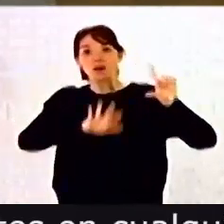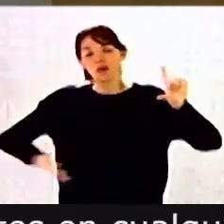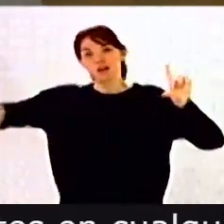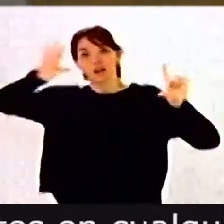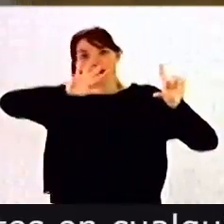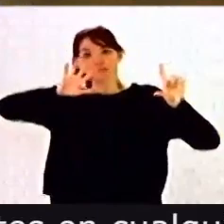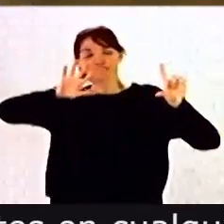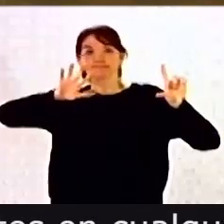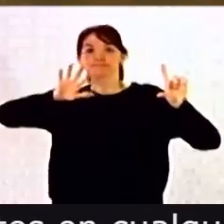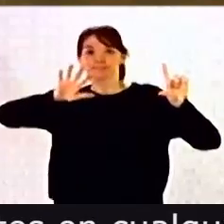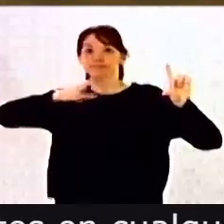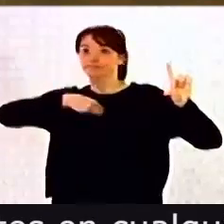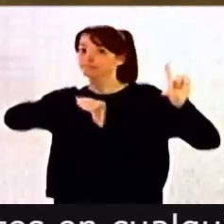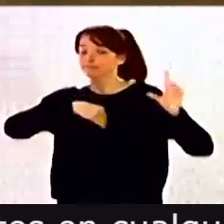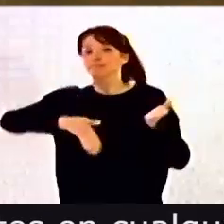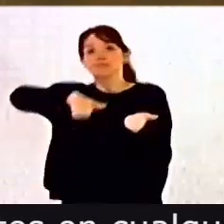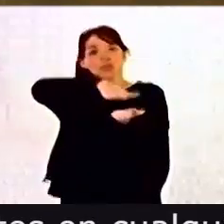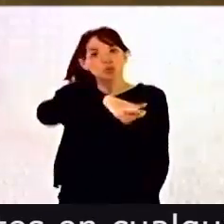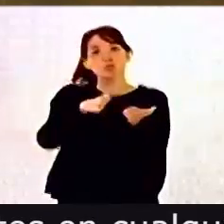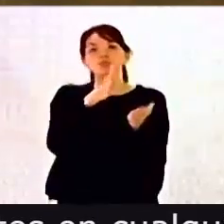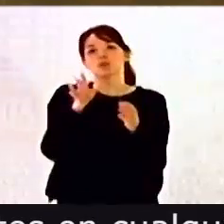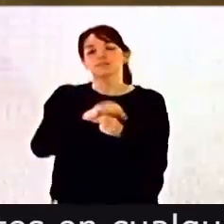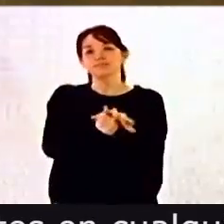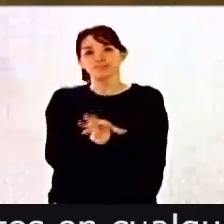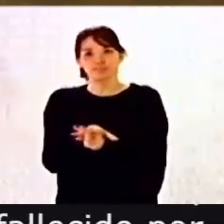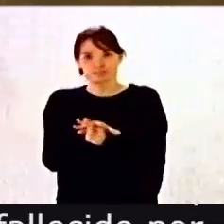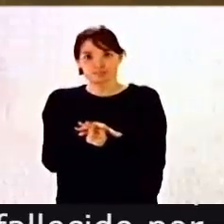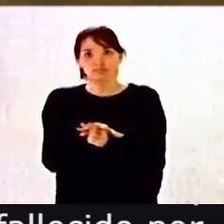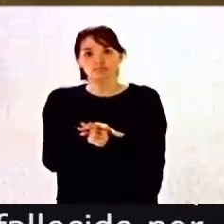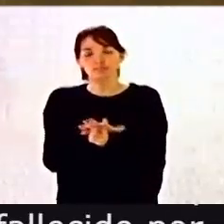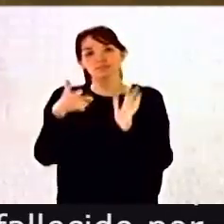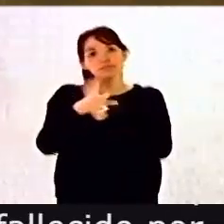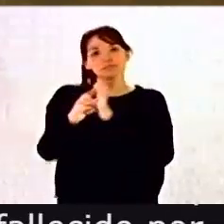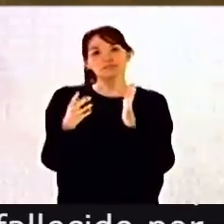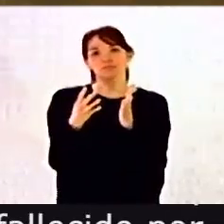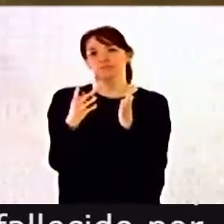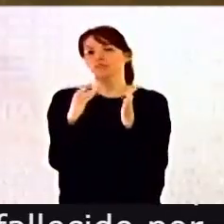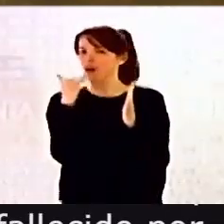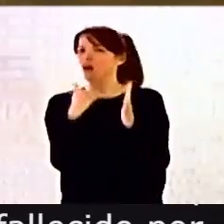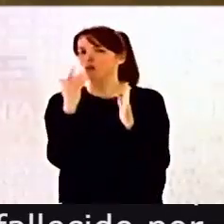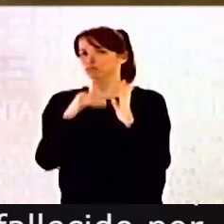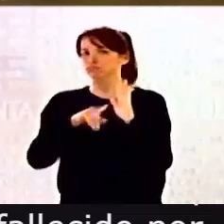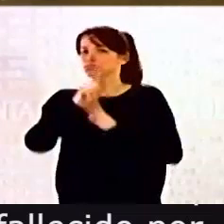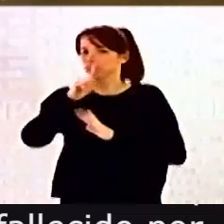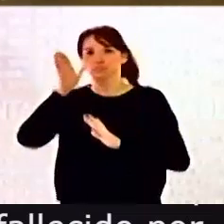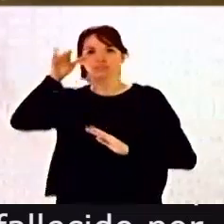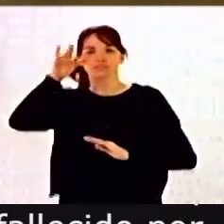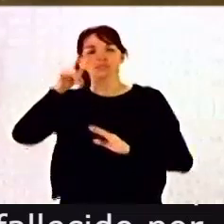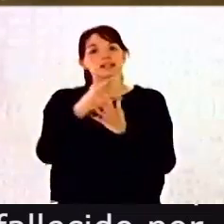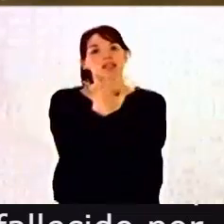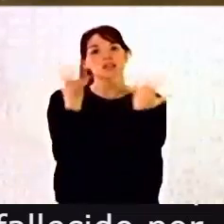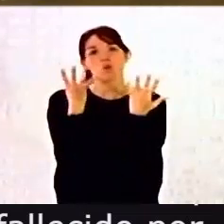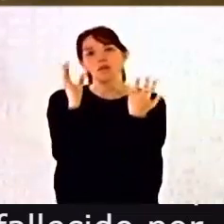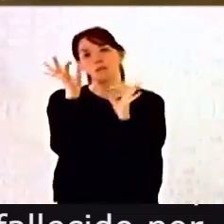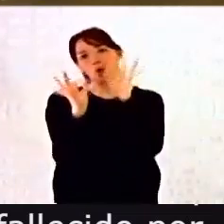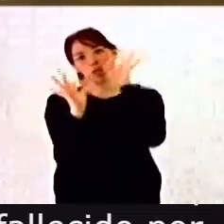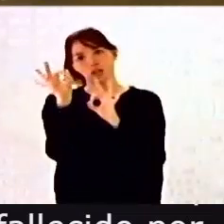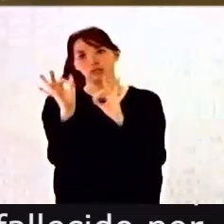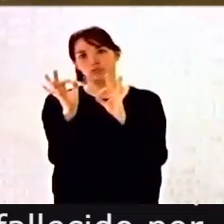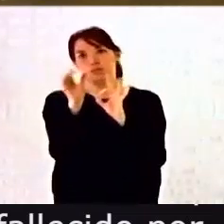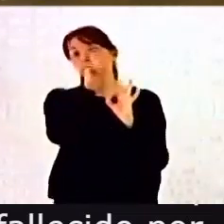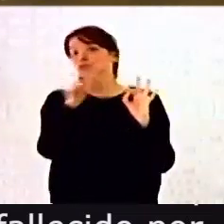han fallecido por COVID-19, lo que supone un porcentaje alto sobre el total de personas fallecidas.